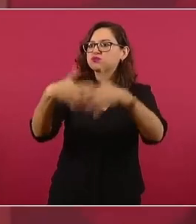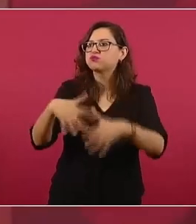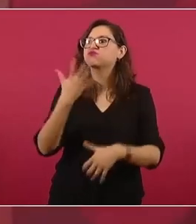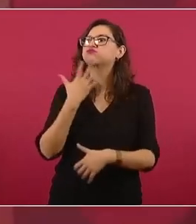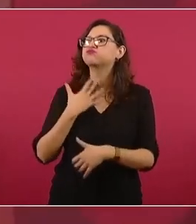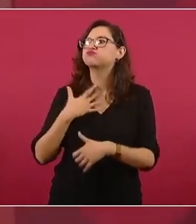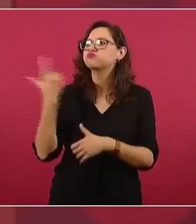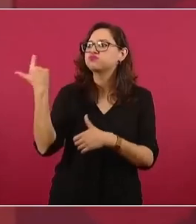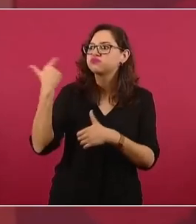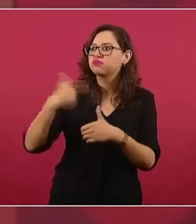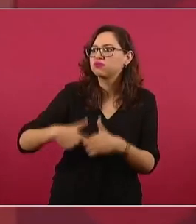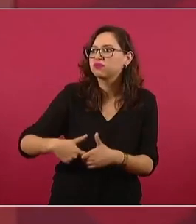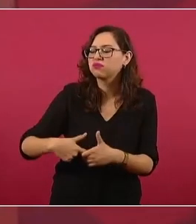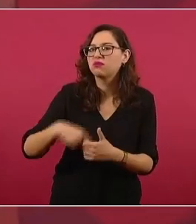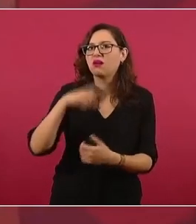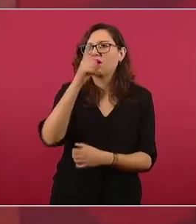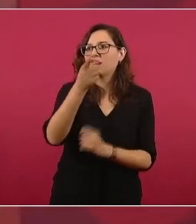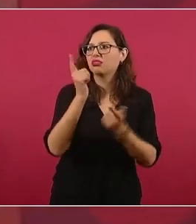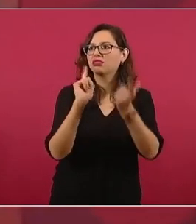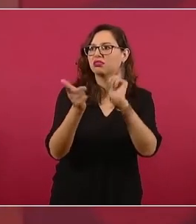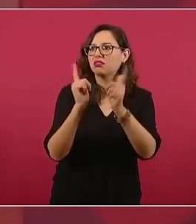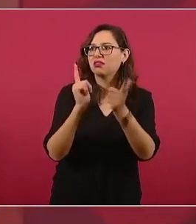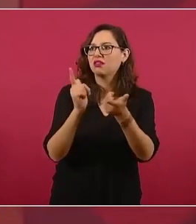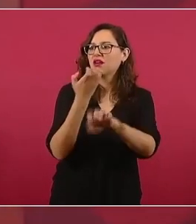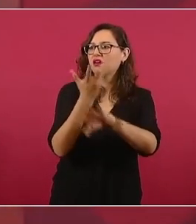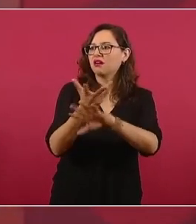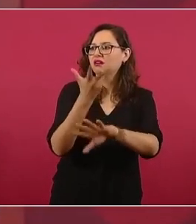en Estados Unidos,